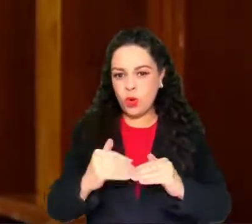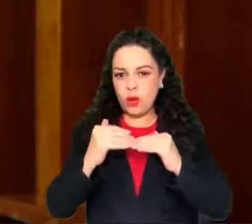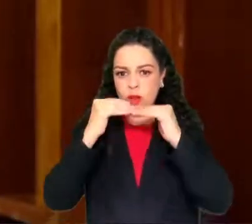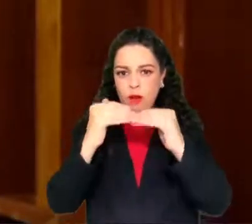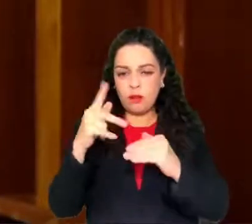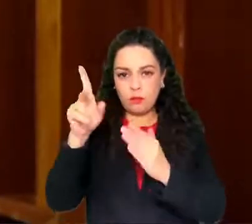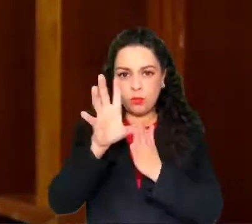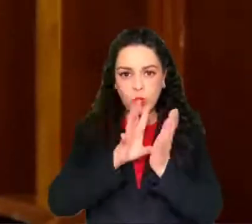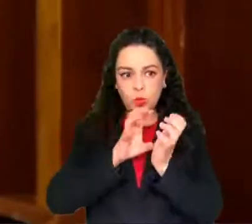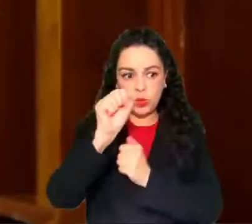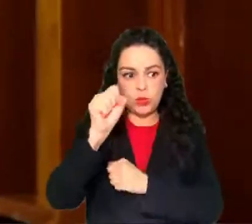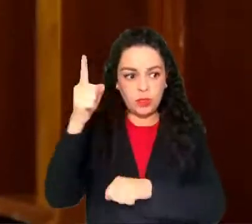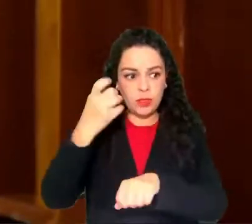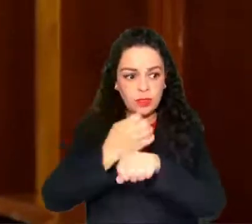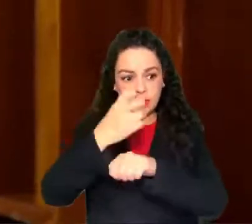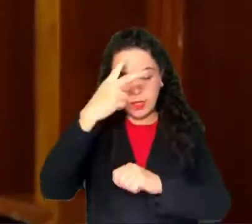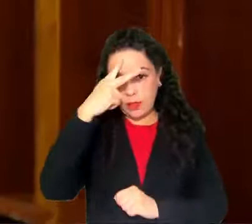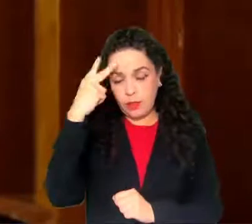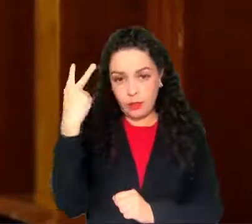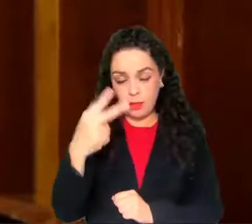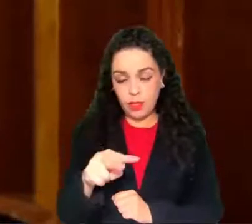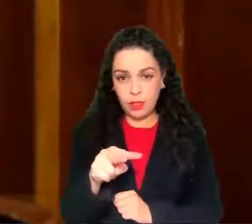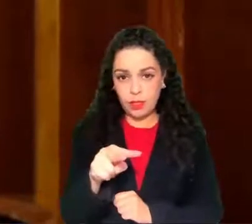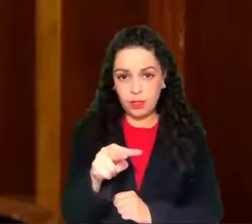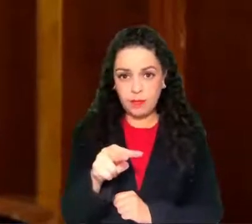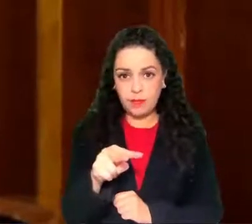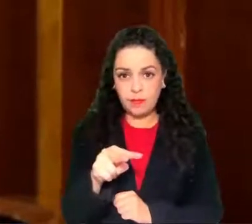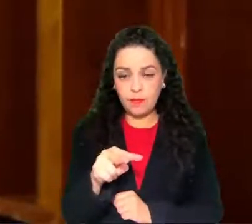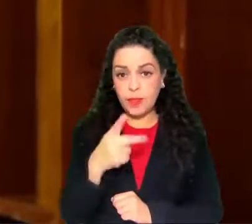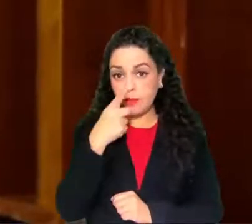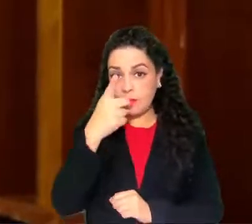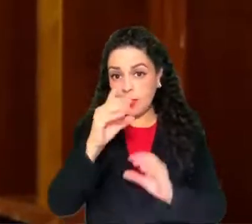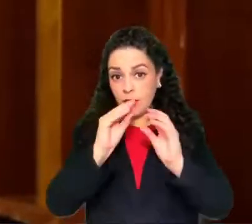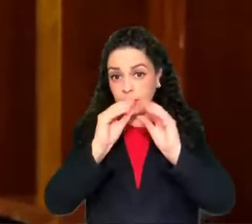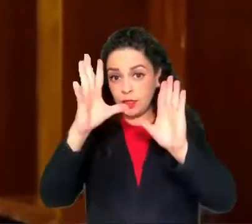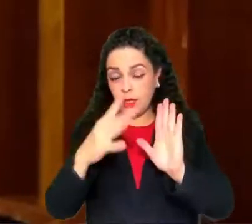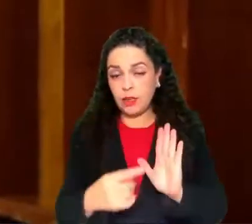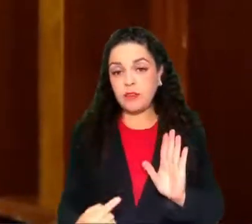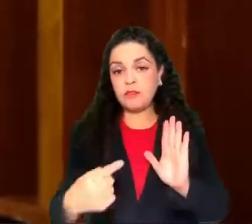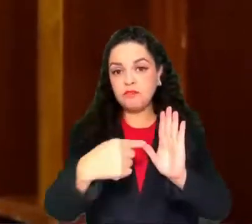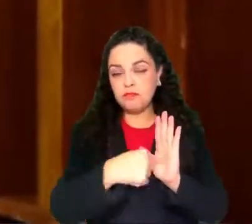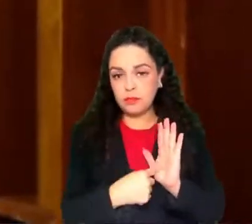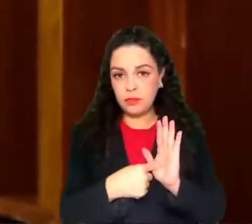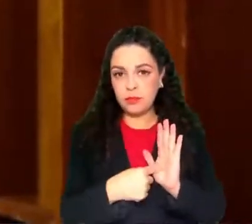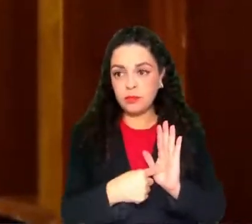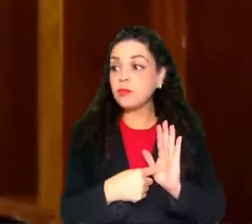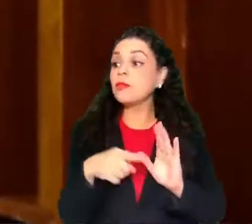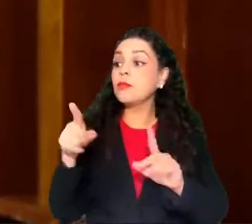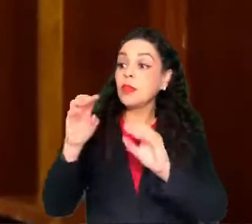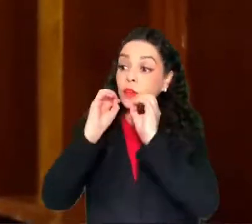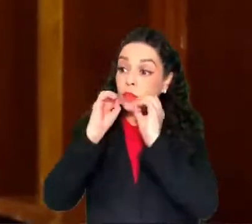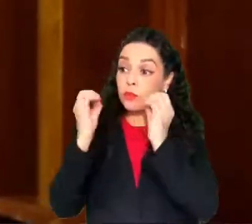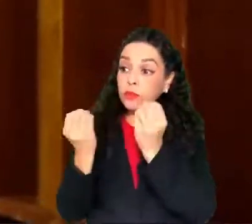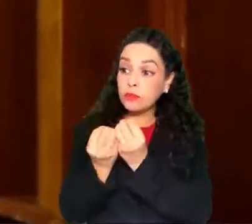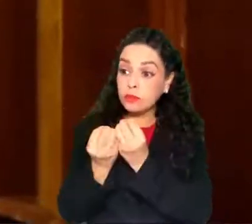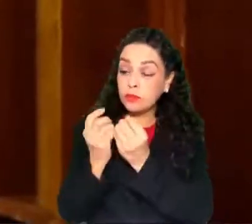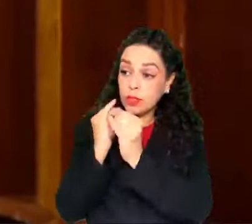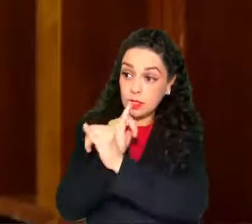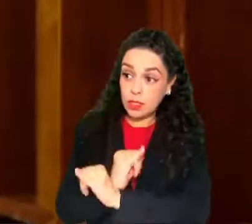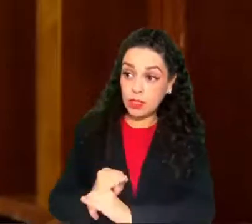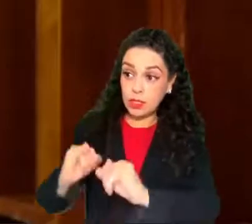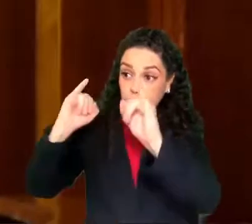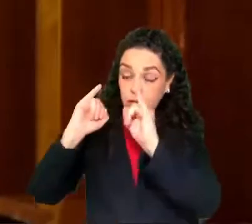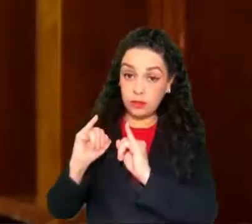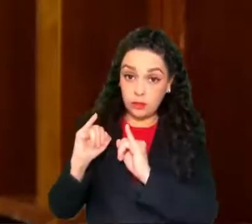soberano de mexico queda de manifiesto la disposición de que los órganos constitucionalmente autónomos de la entidad tendrán